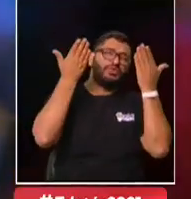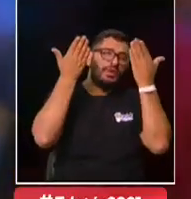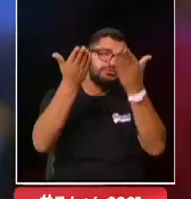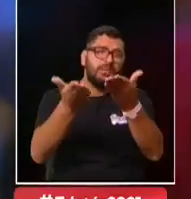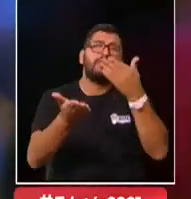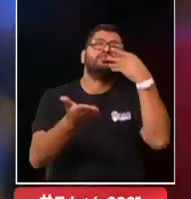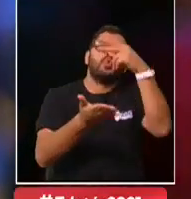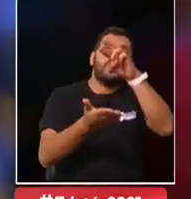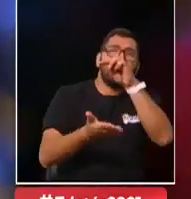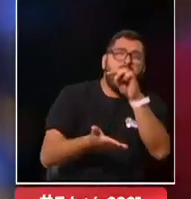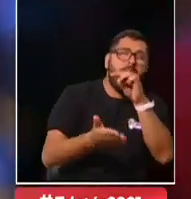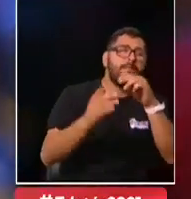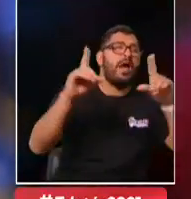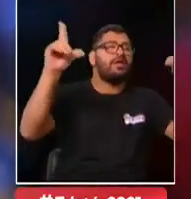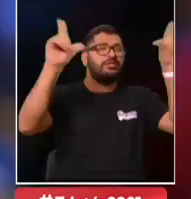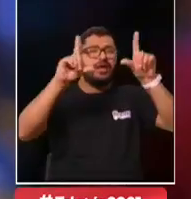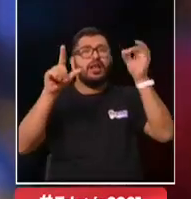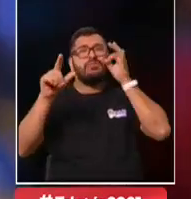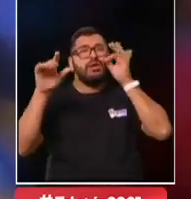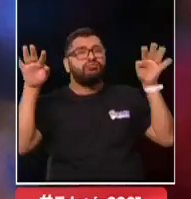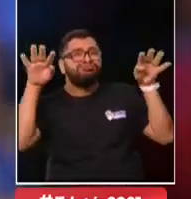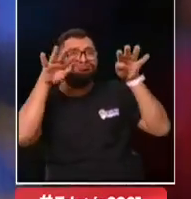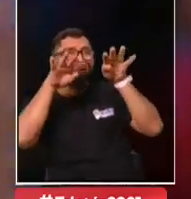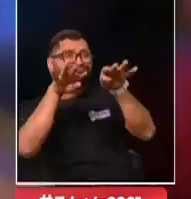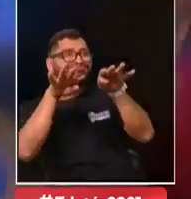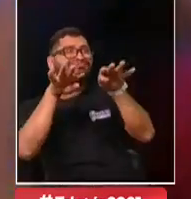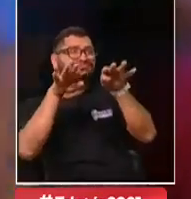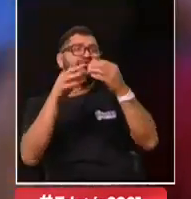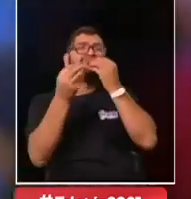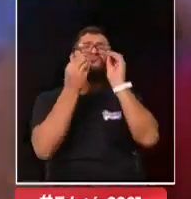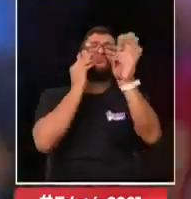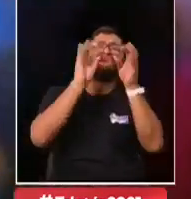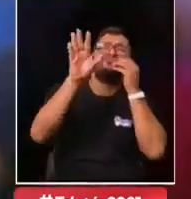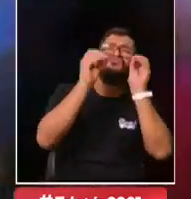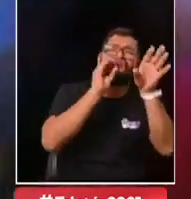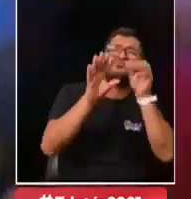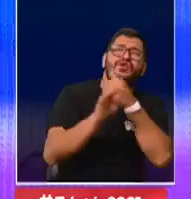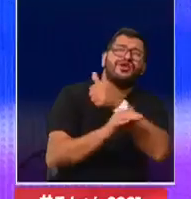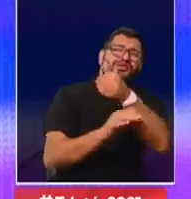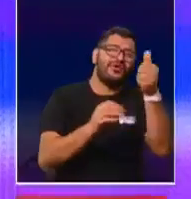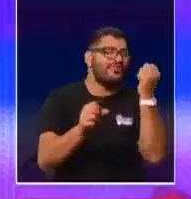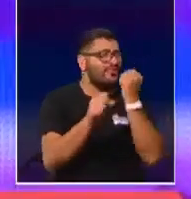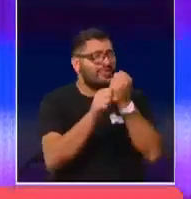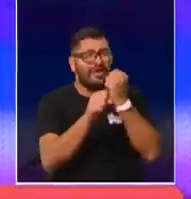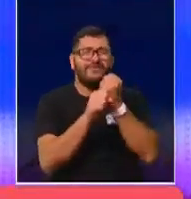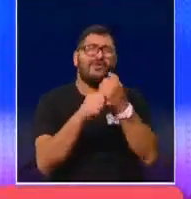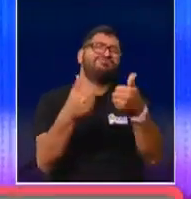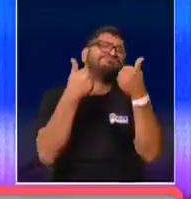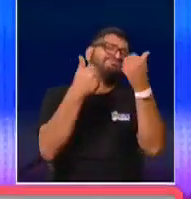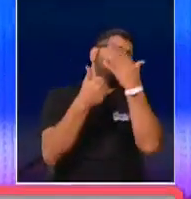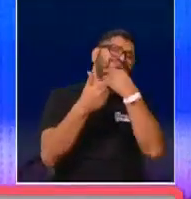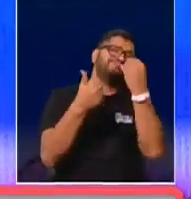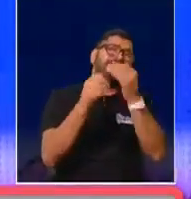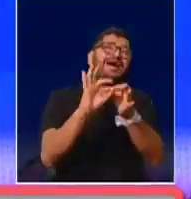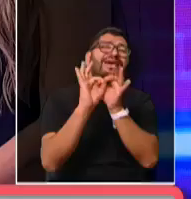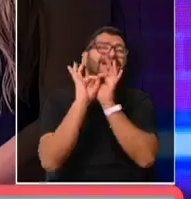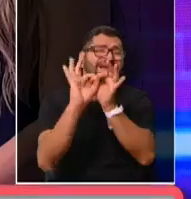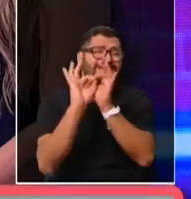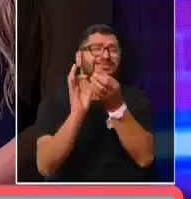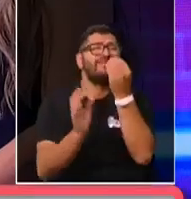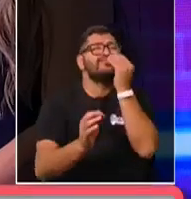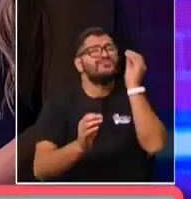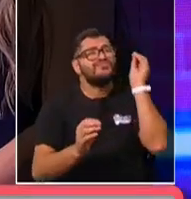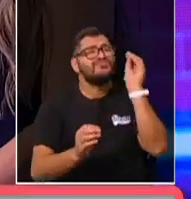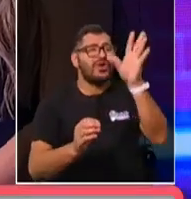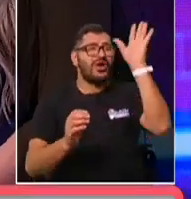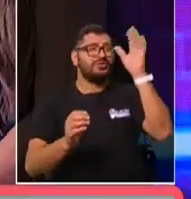en pantalla en este momento, que le mandamos un besito grande porque también han hecho una gran labor. Gracias, Fer. Besito enorme, un honor poder conocerte,